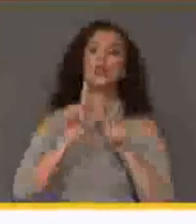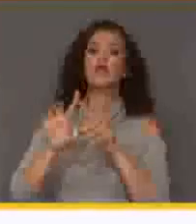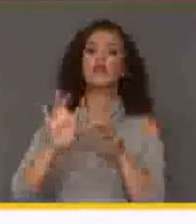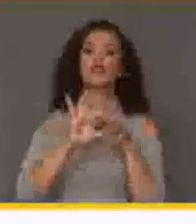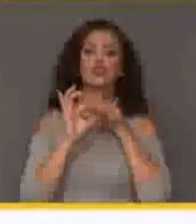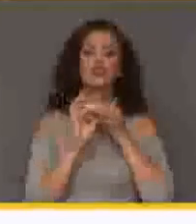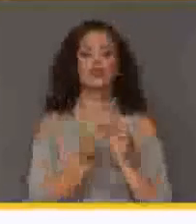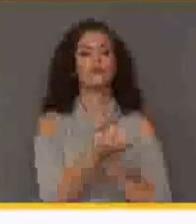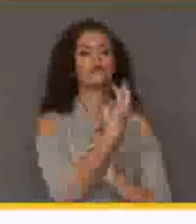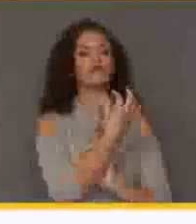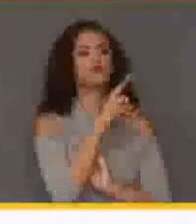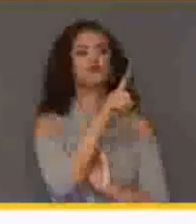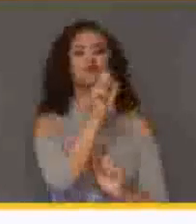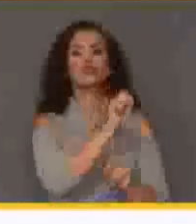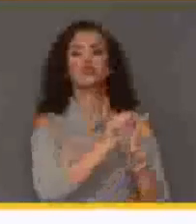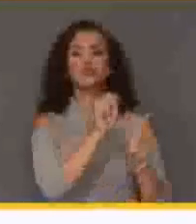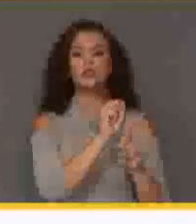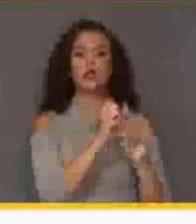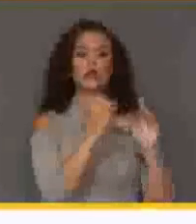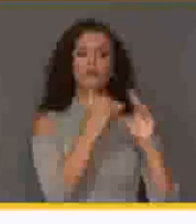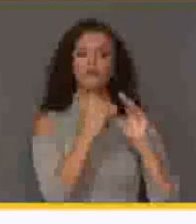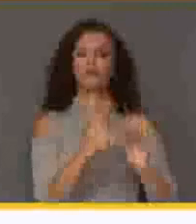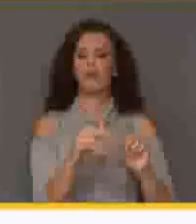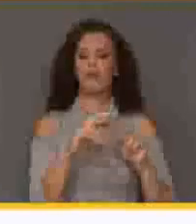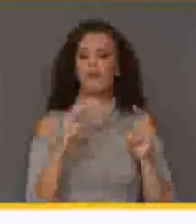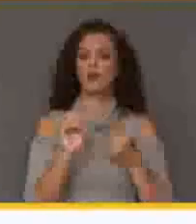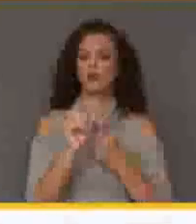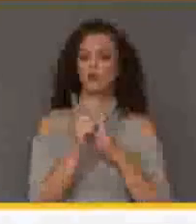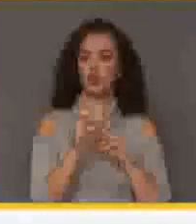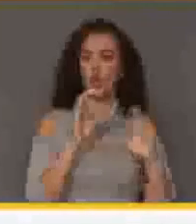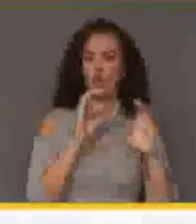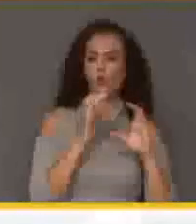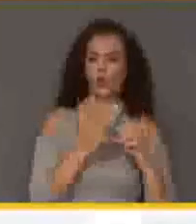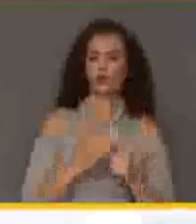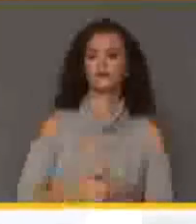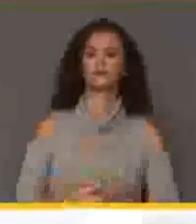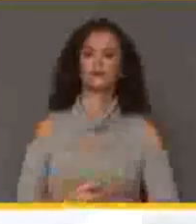nos dieron a conocer sus casos mediante las redes sociales del medio de comunicación.